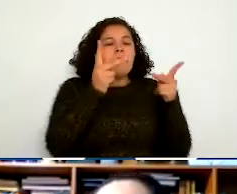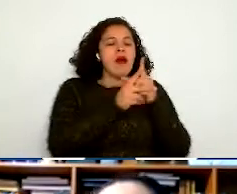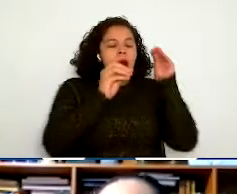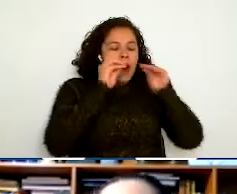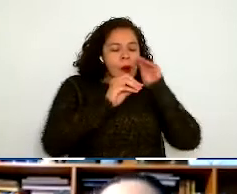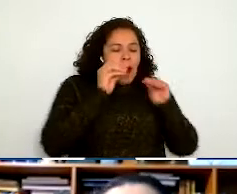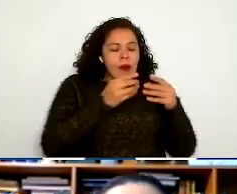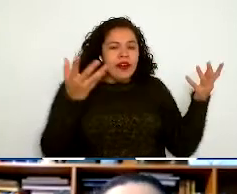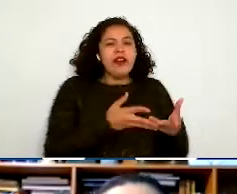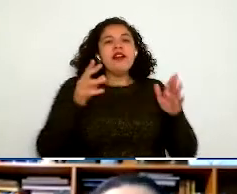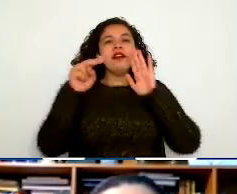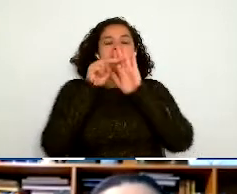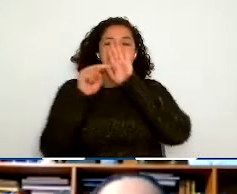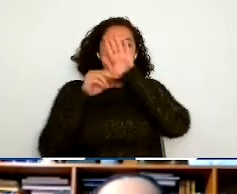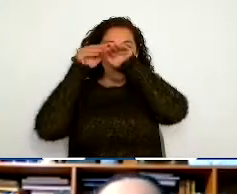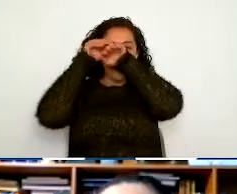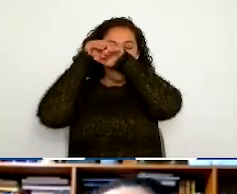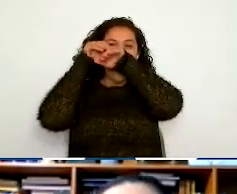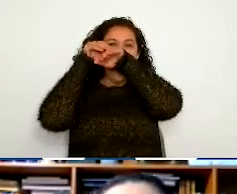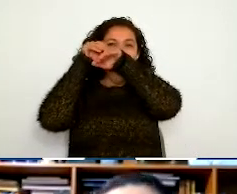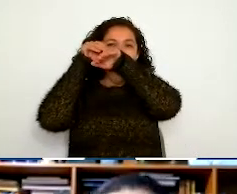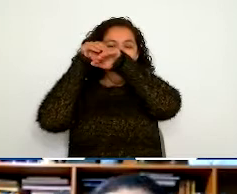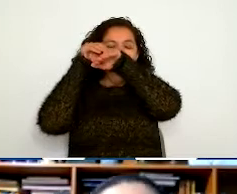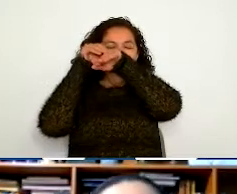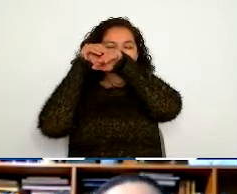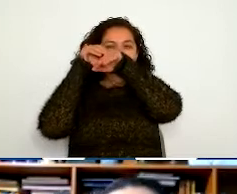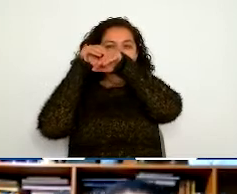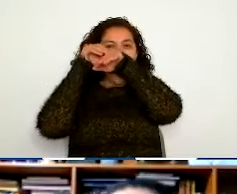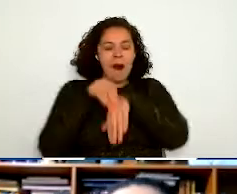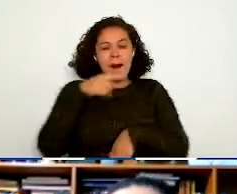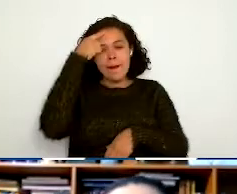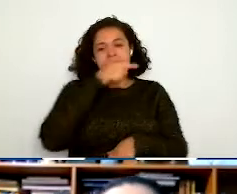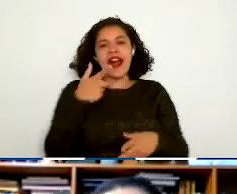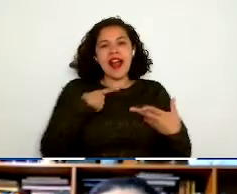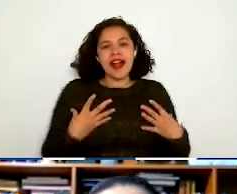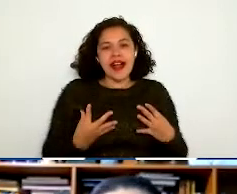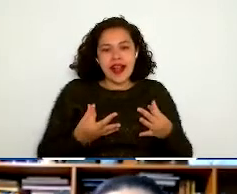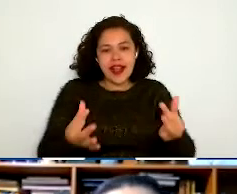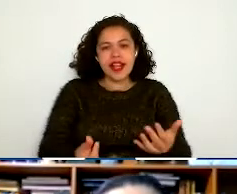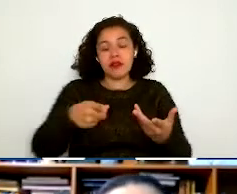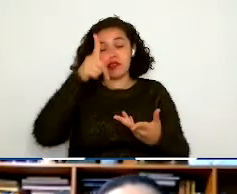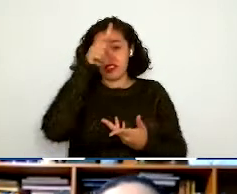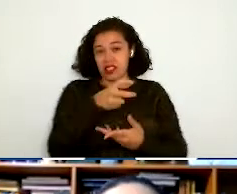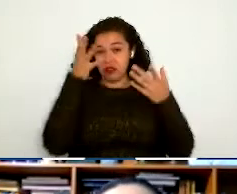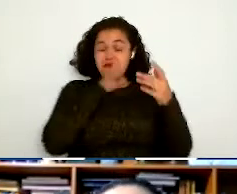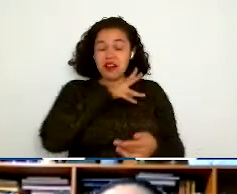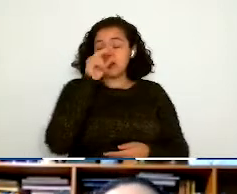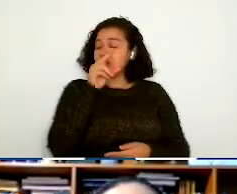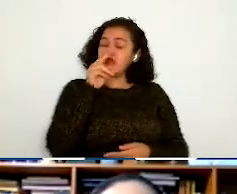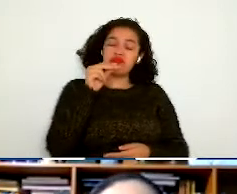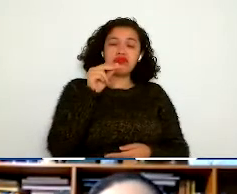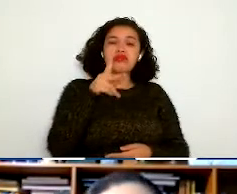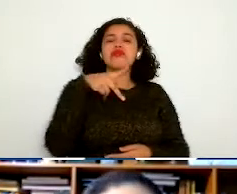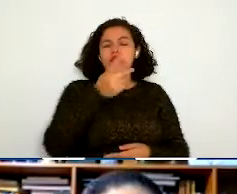seguir ciertas normas o regulaciones en cuanto a calidad, que no es que no sea correcto, sino que solamente